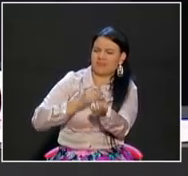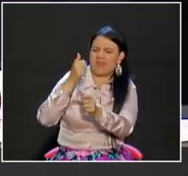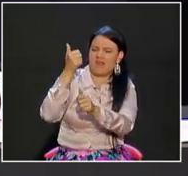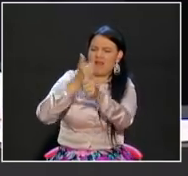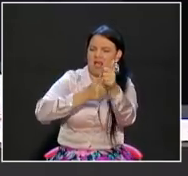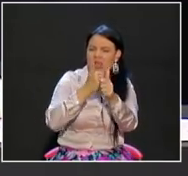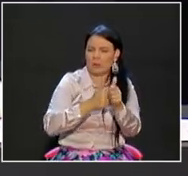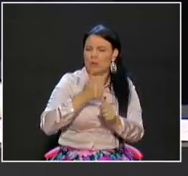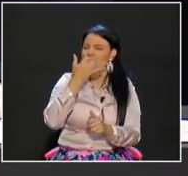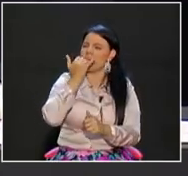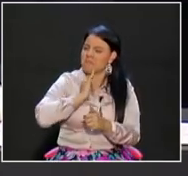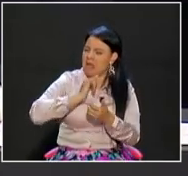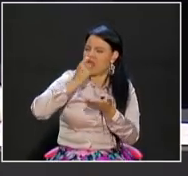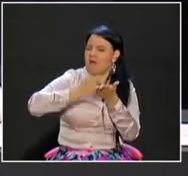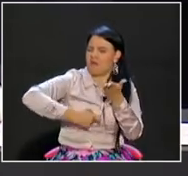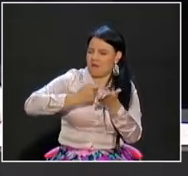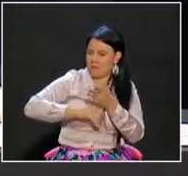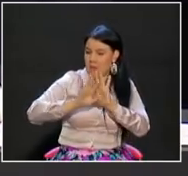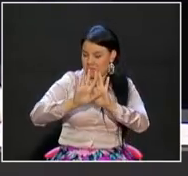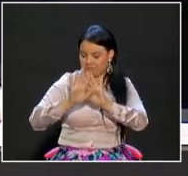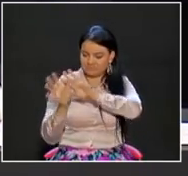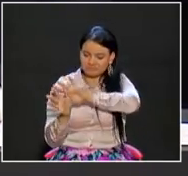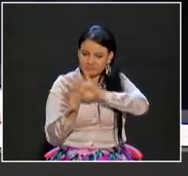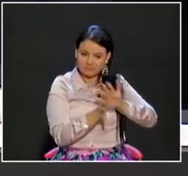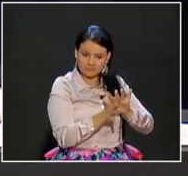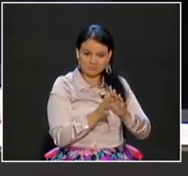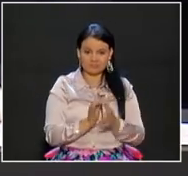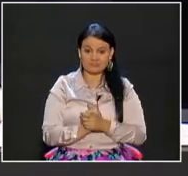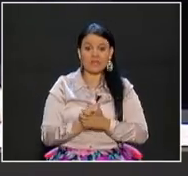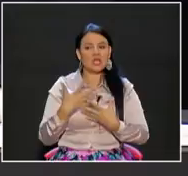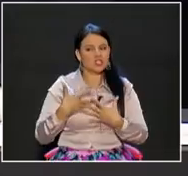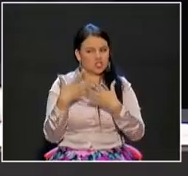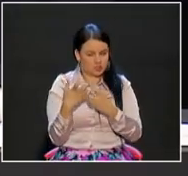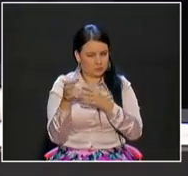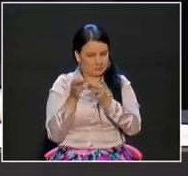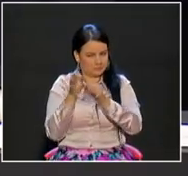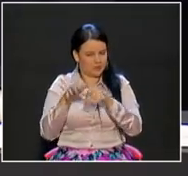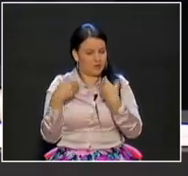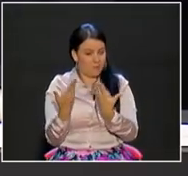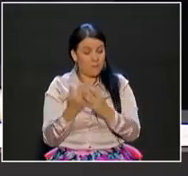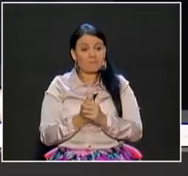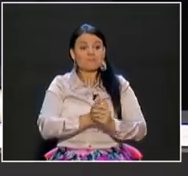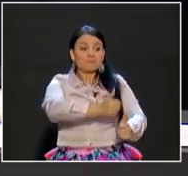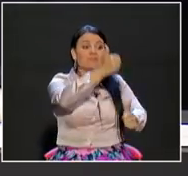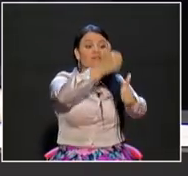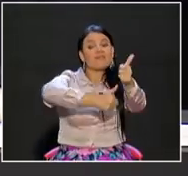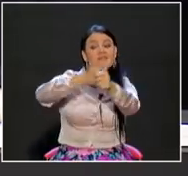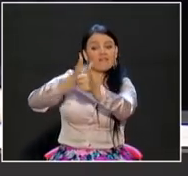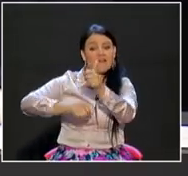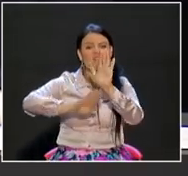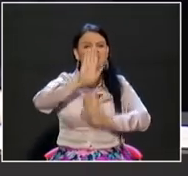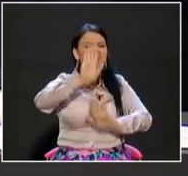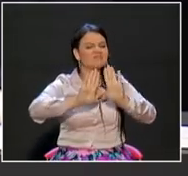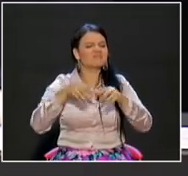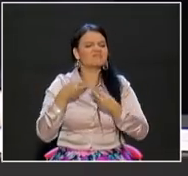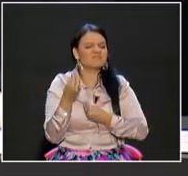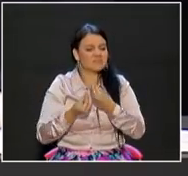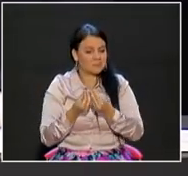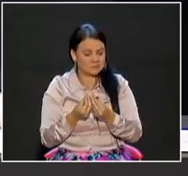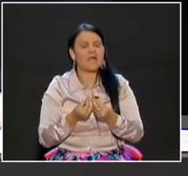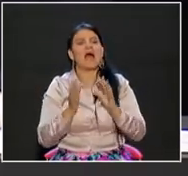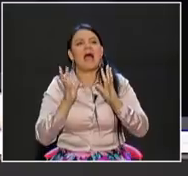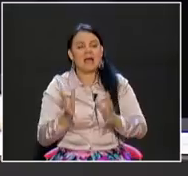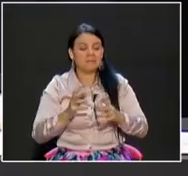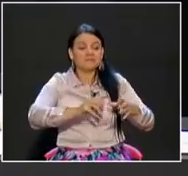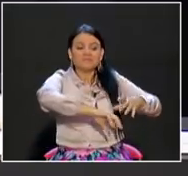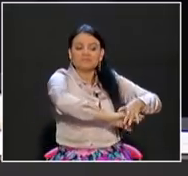iniciar con un primer bloque de preguntas y me permite explicar la metodología cada candidato va a sacar un aval o está